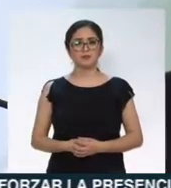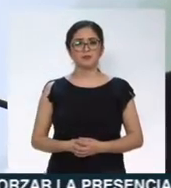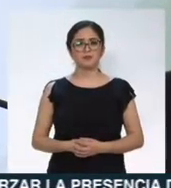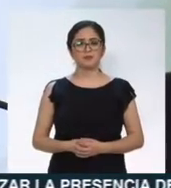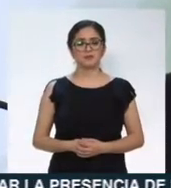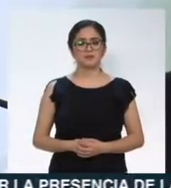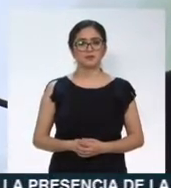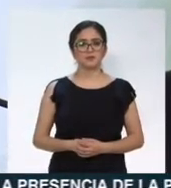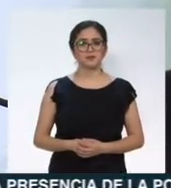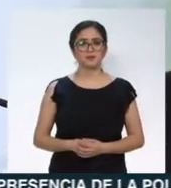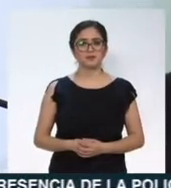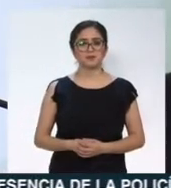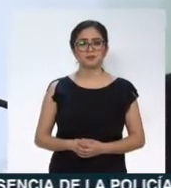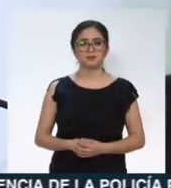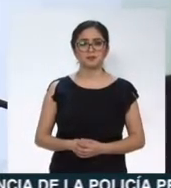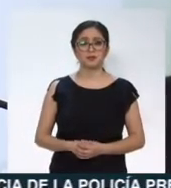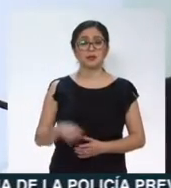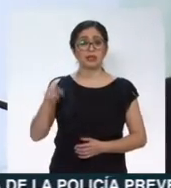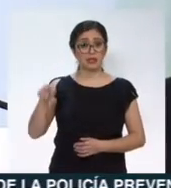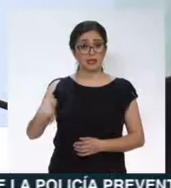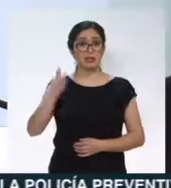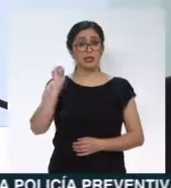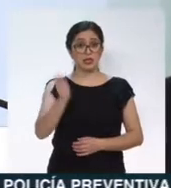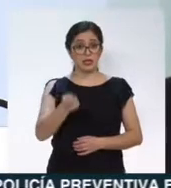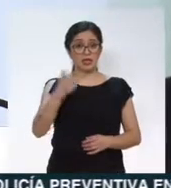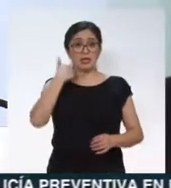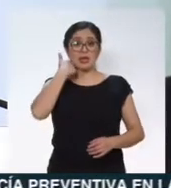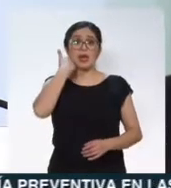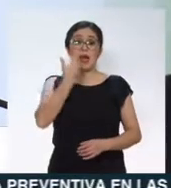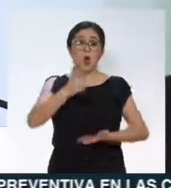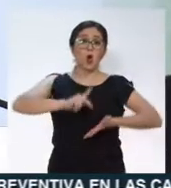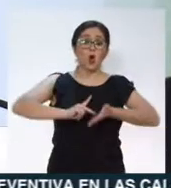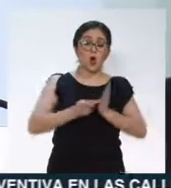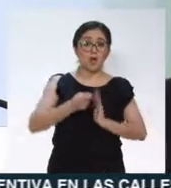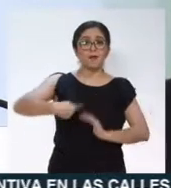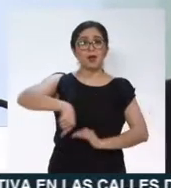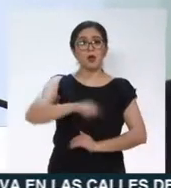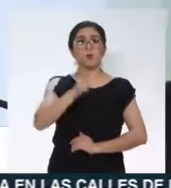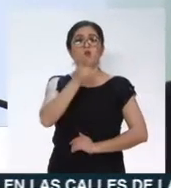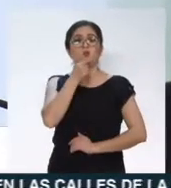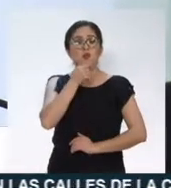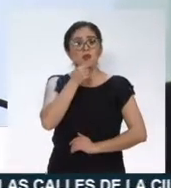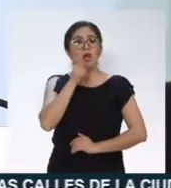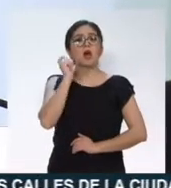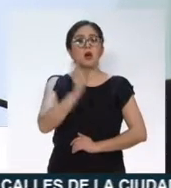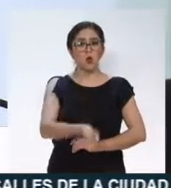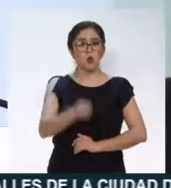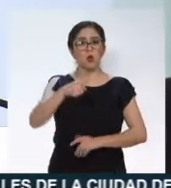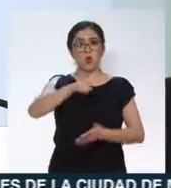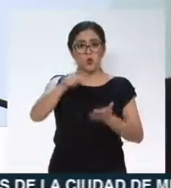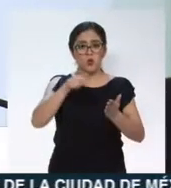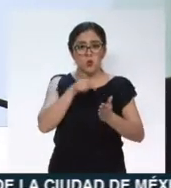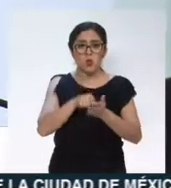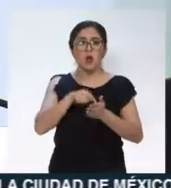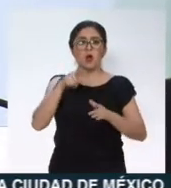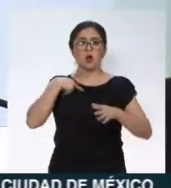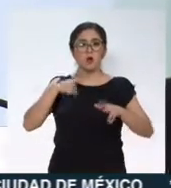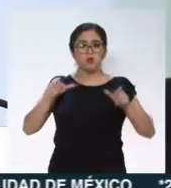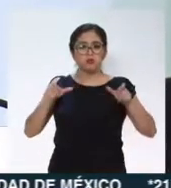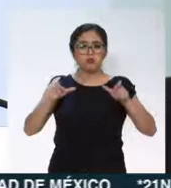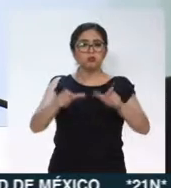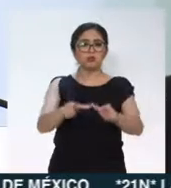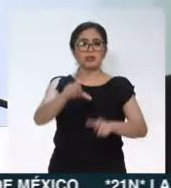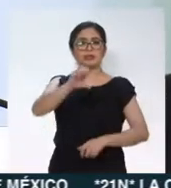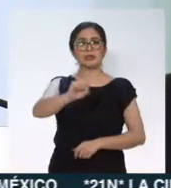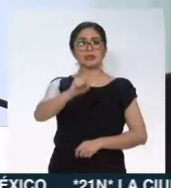El objetivo es que todos los policías regresen a las unidades que tenían asignadas, a los 73